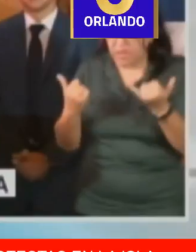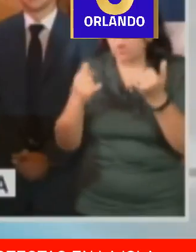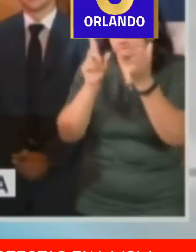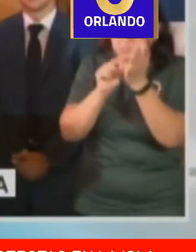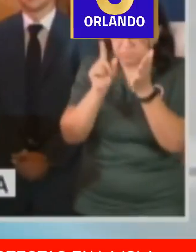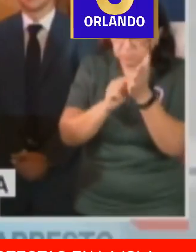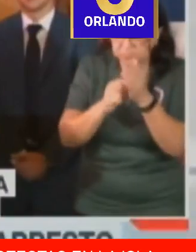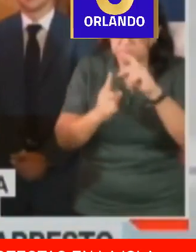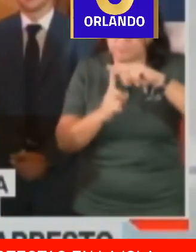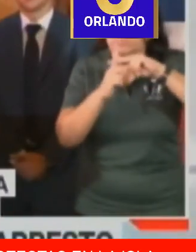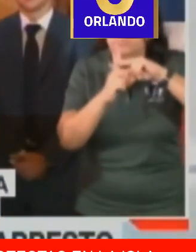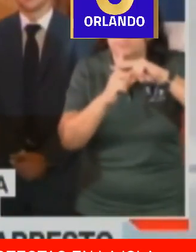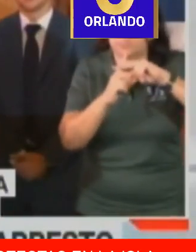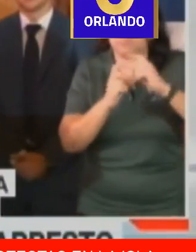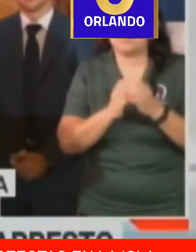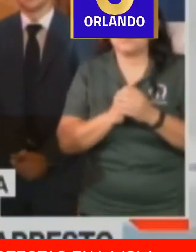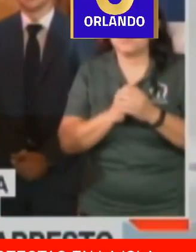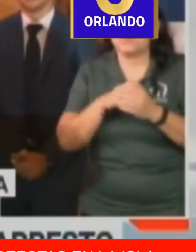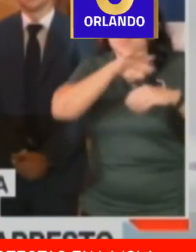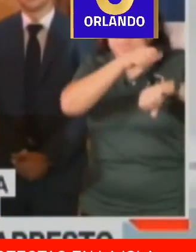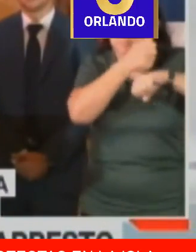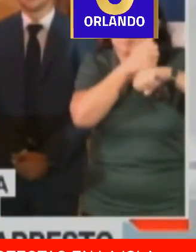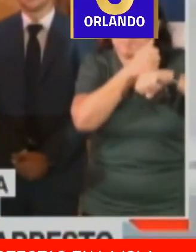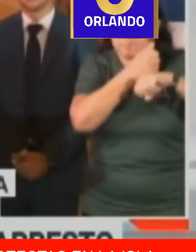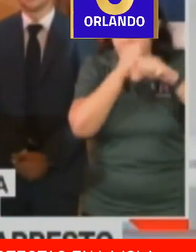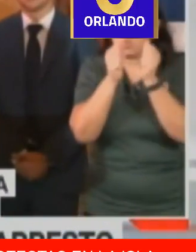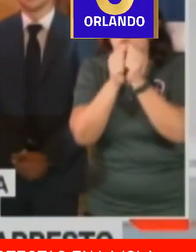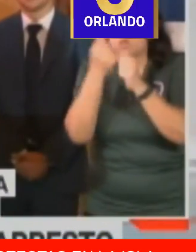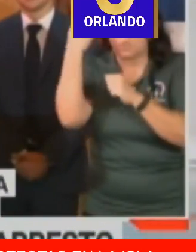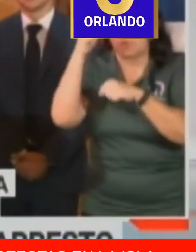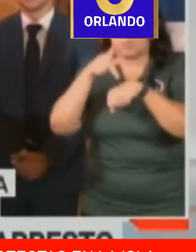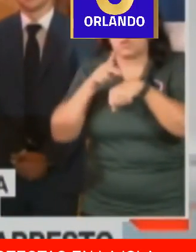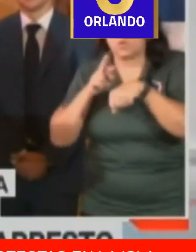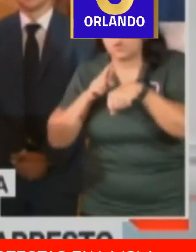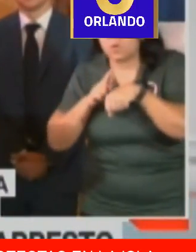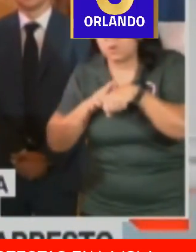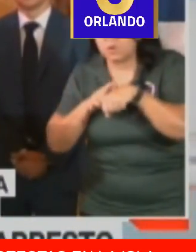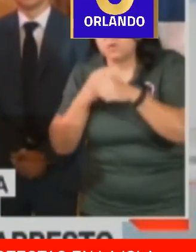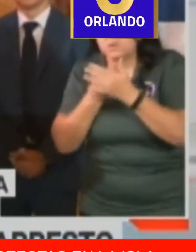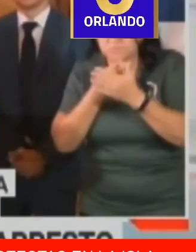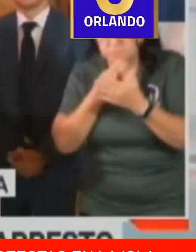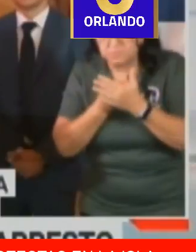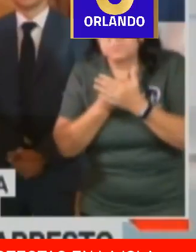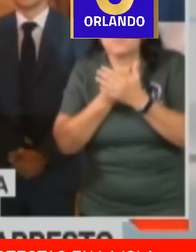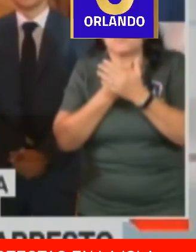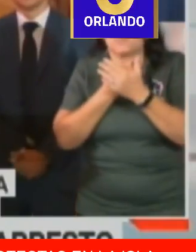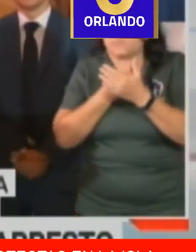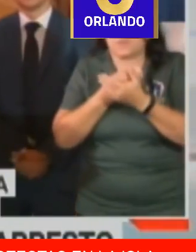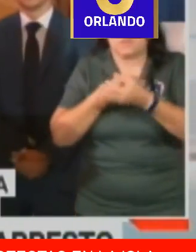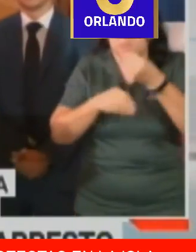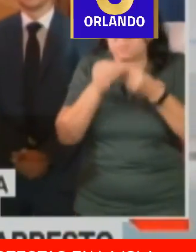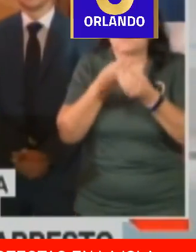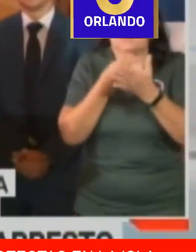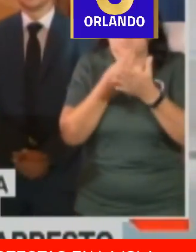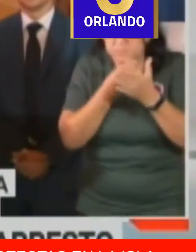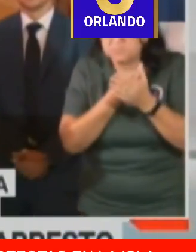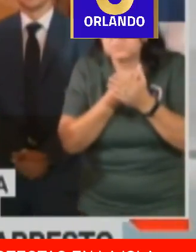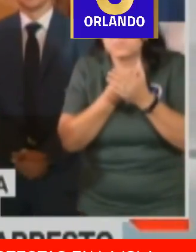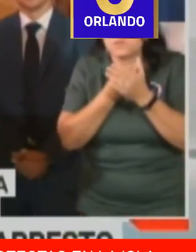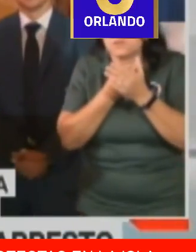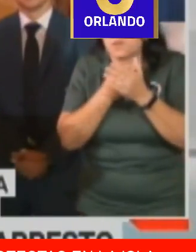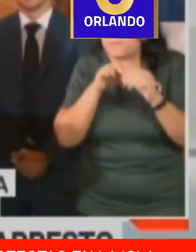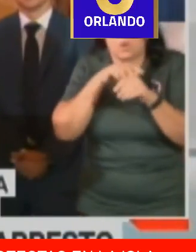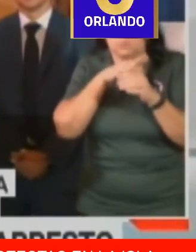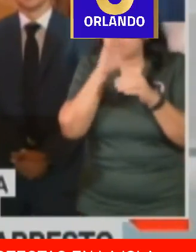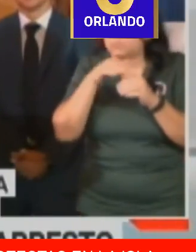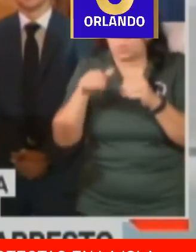publica, o la información de investigación, plantea Unidos por Puerto Rico que, por ejemplo, en el caso de los suministros, ellos manejaron dinero, pero en el caso de los suministros